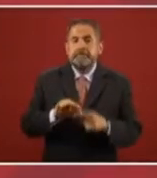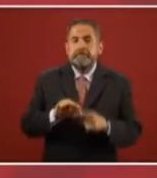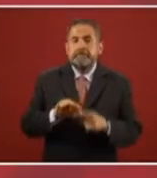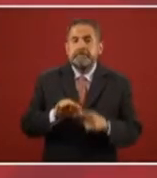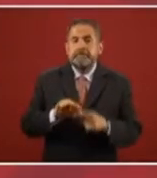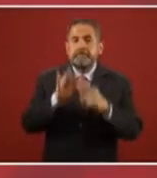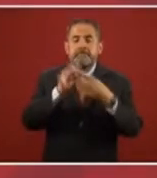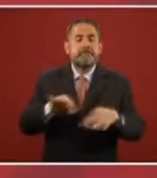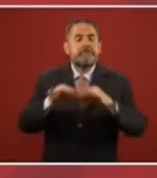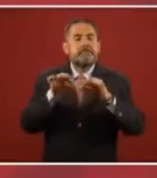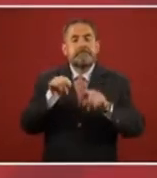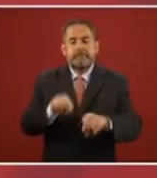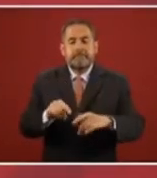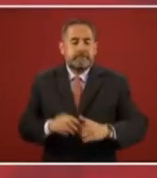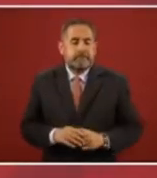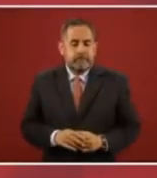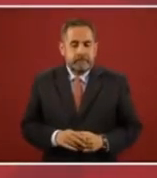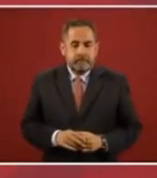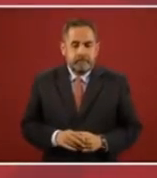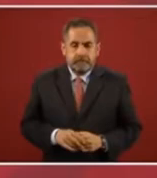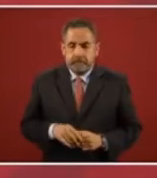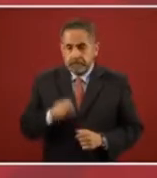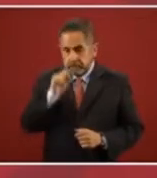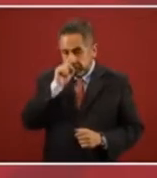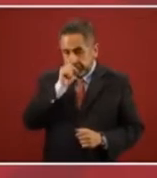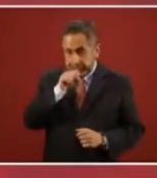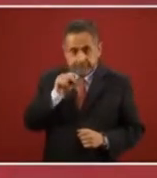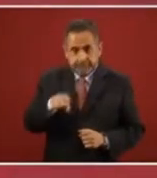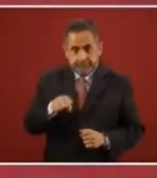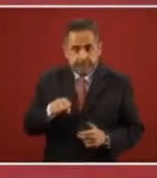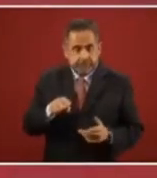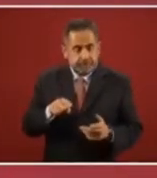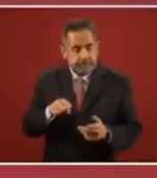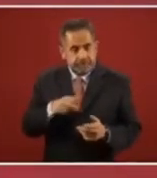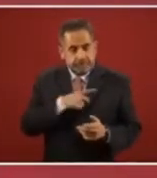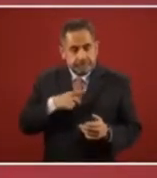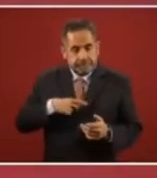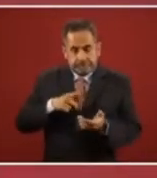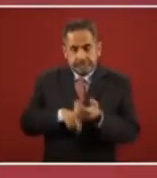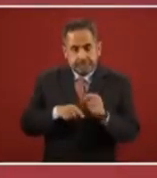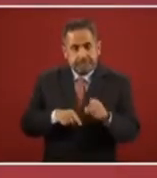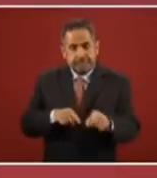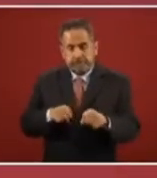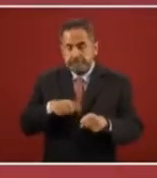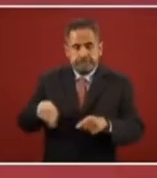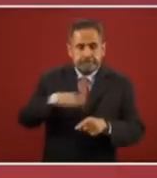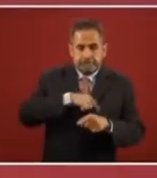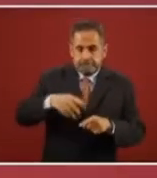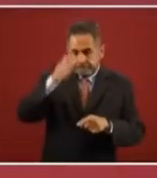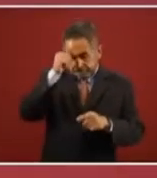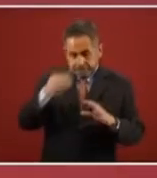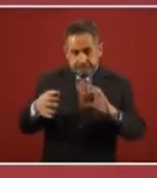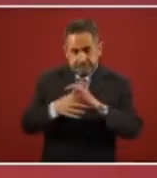que queda y tiene que haber acuerdo